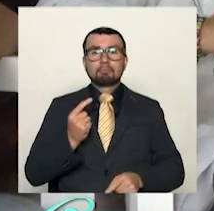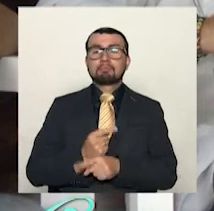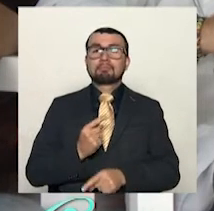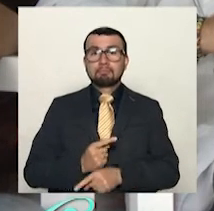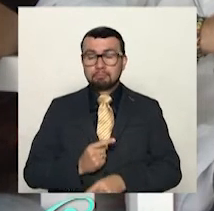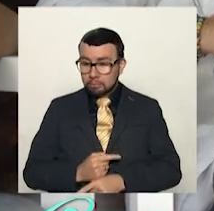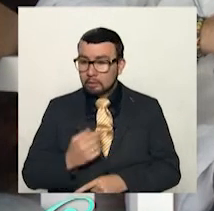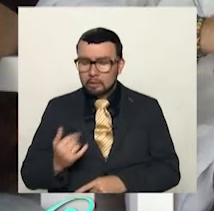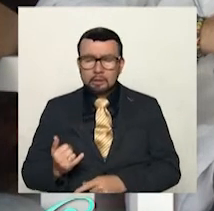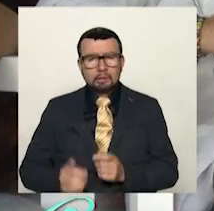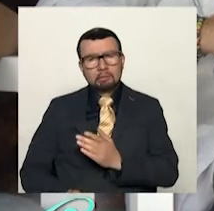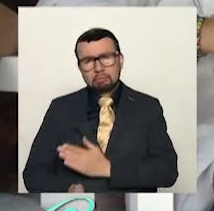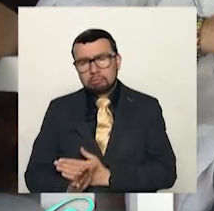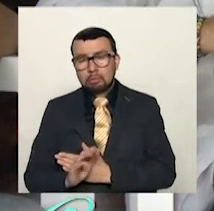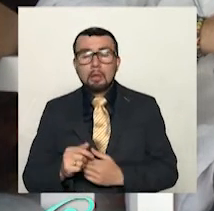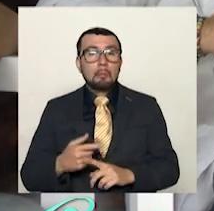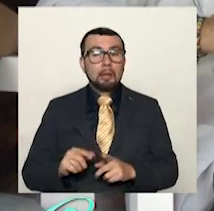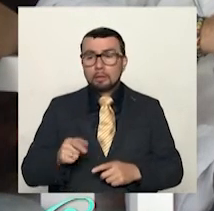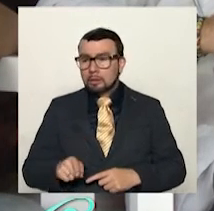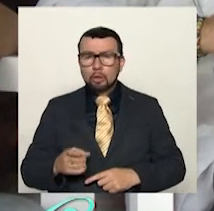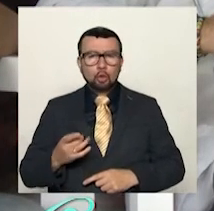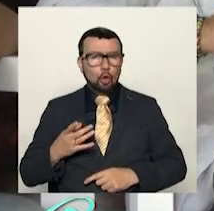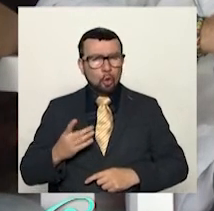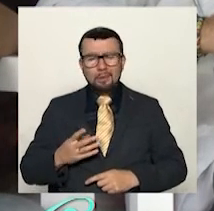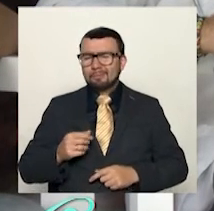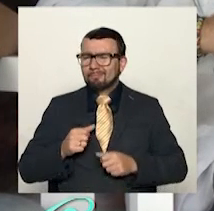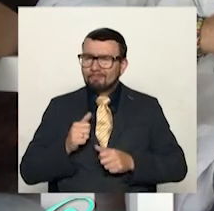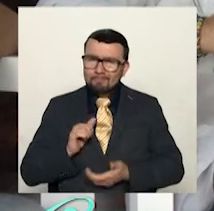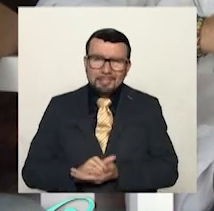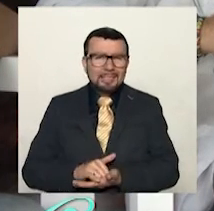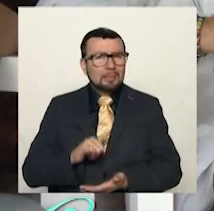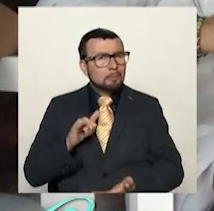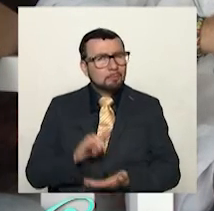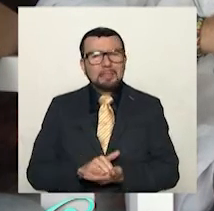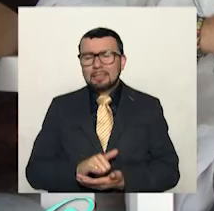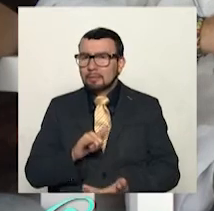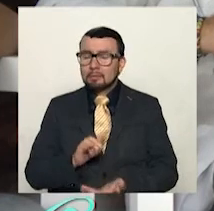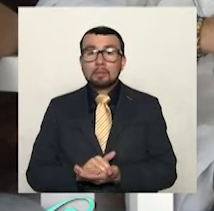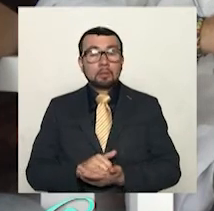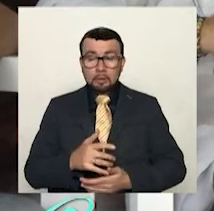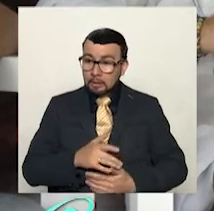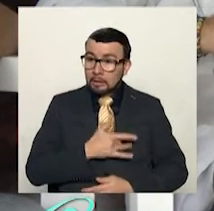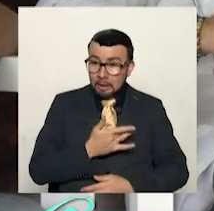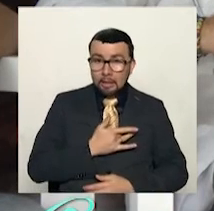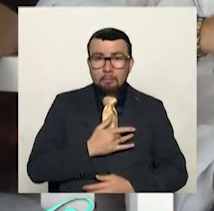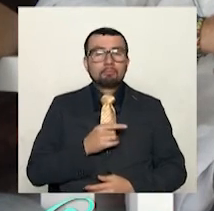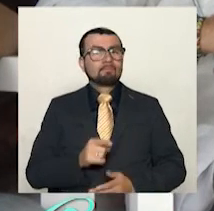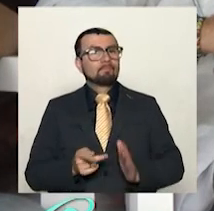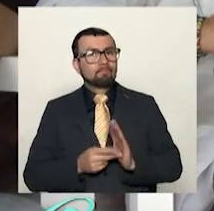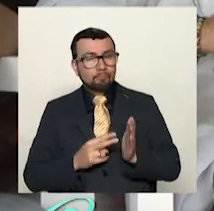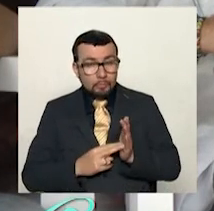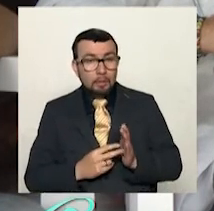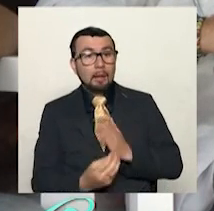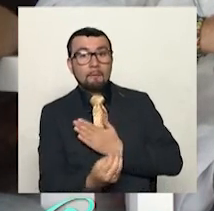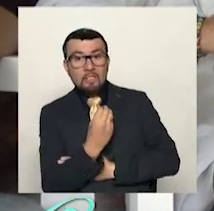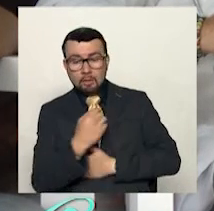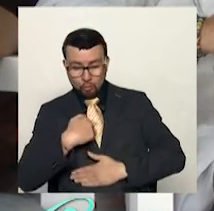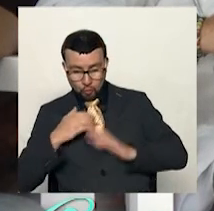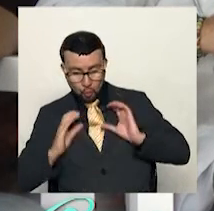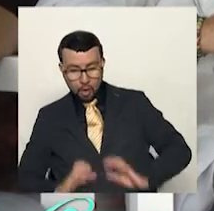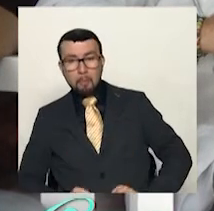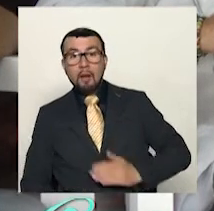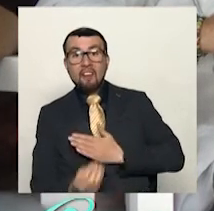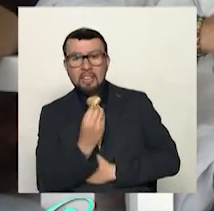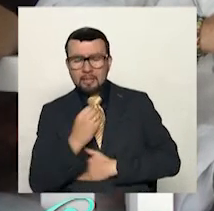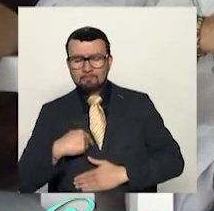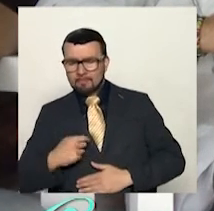que se vuelva persistente, pero cuando es un dolor agudo, cuando usted presenta una sintomatología es la forma en que su cuerpo le está diciendo que algo anda mal. Si